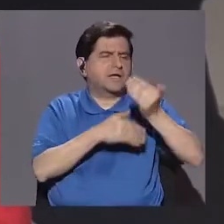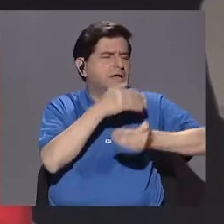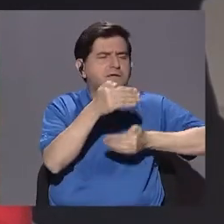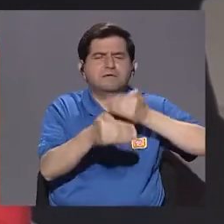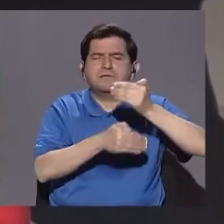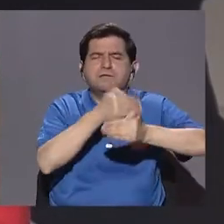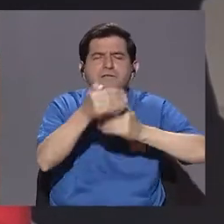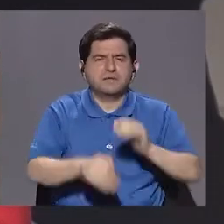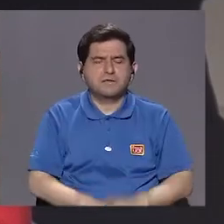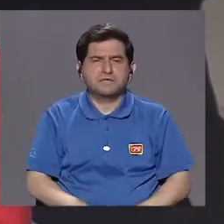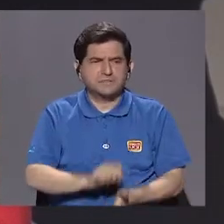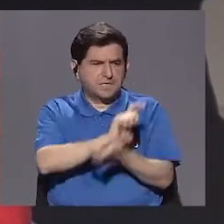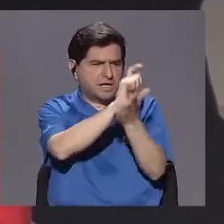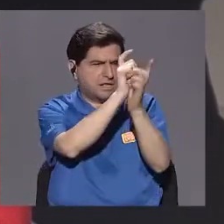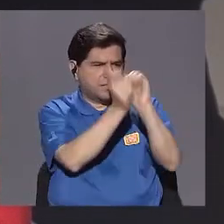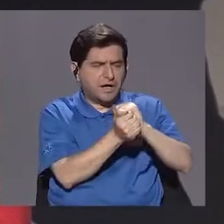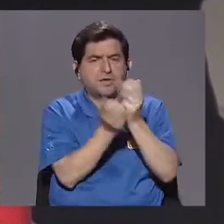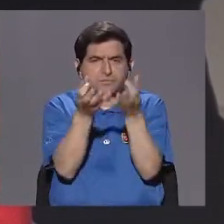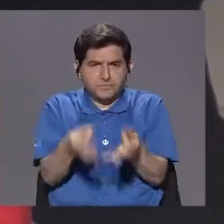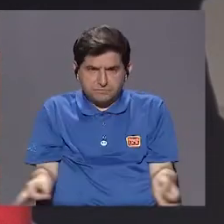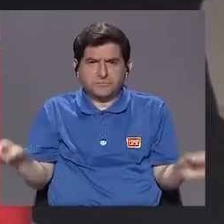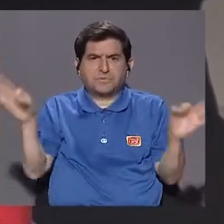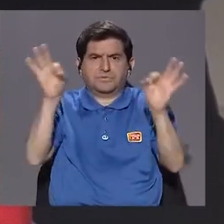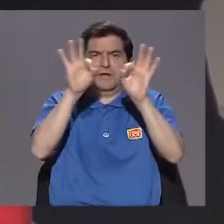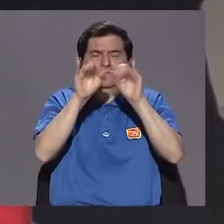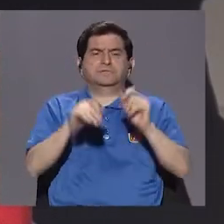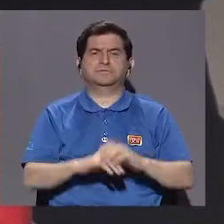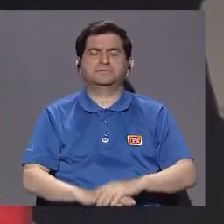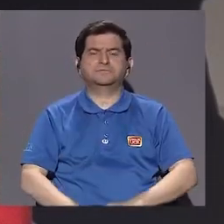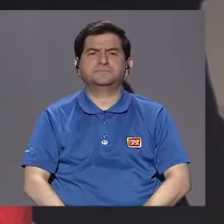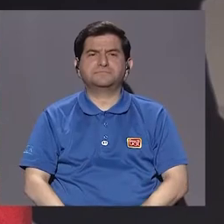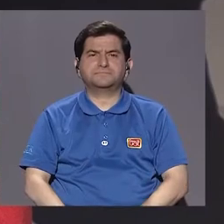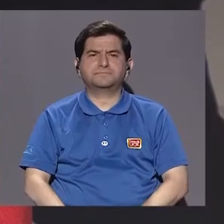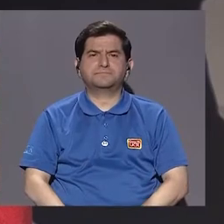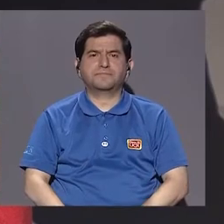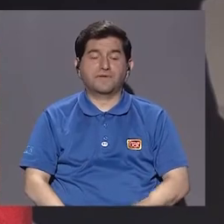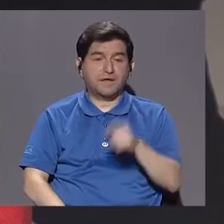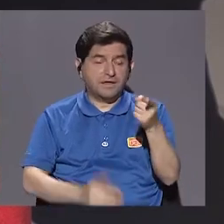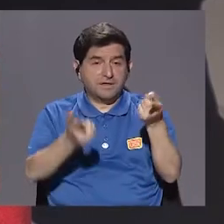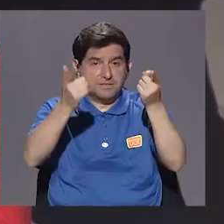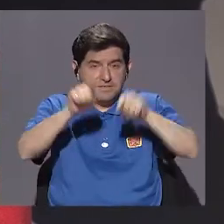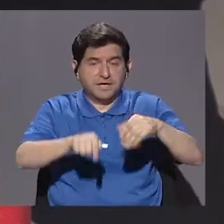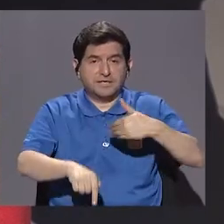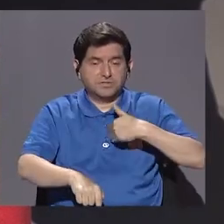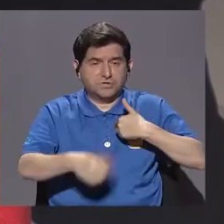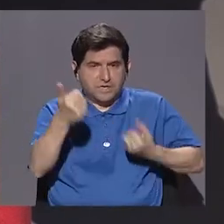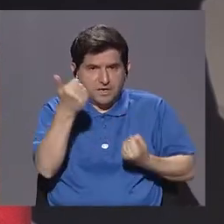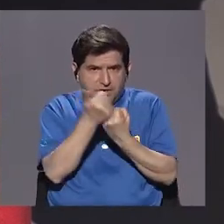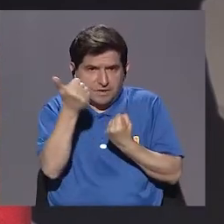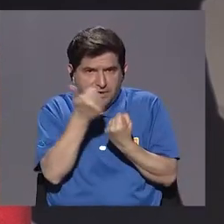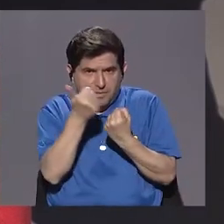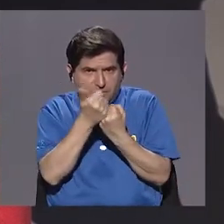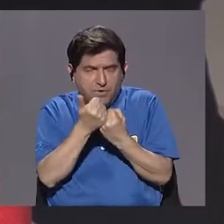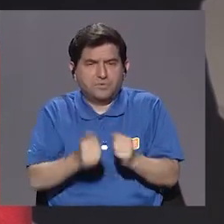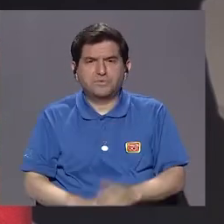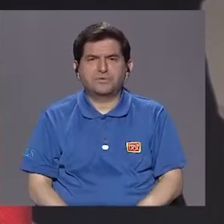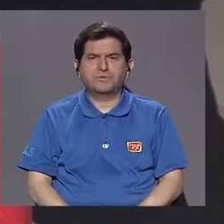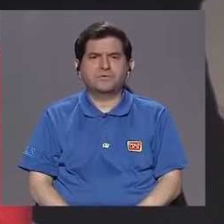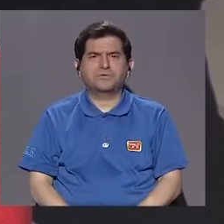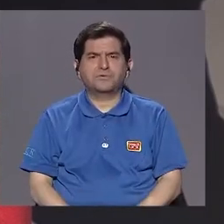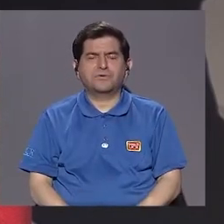de reformas muy importantes que fueron tuvieron como apoyo los grandes